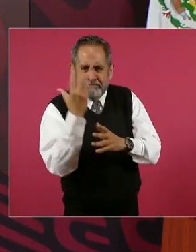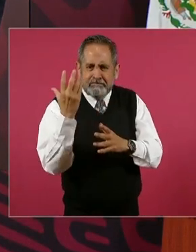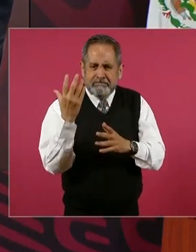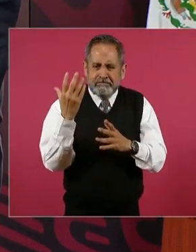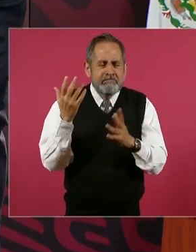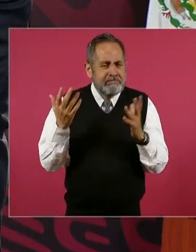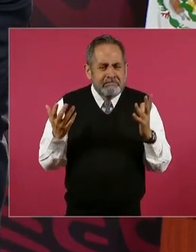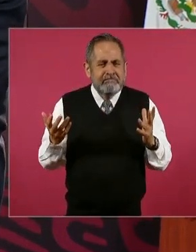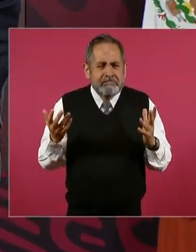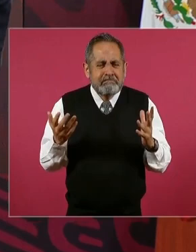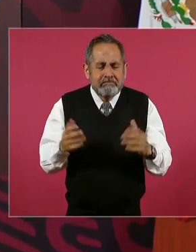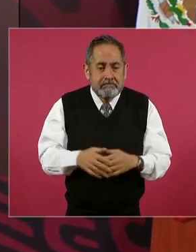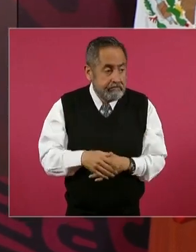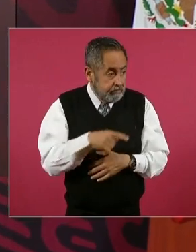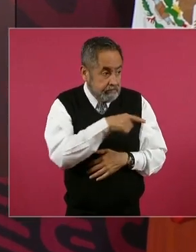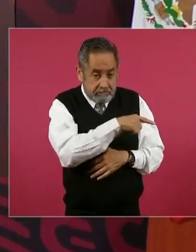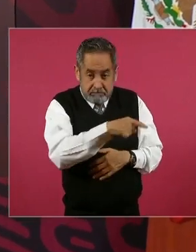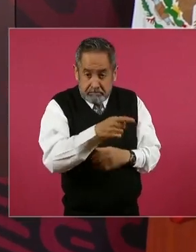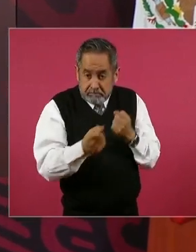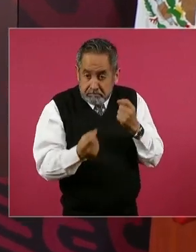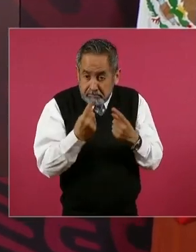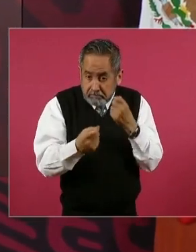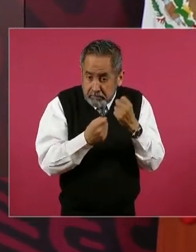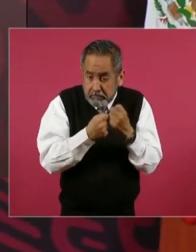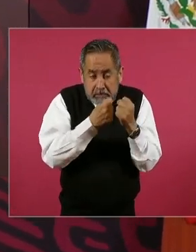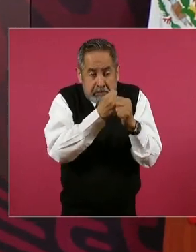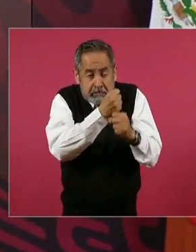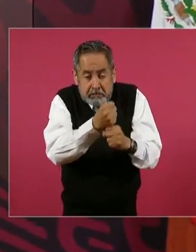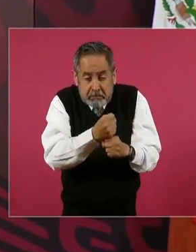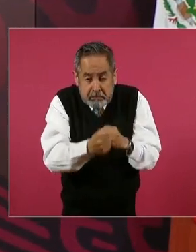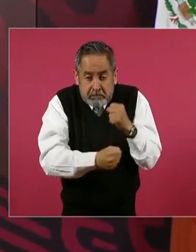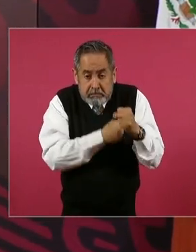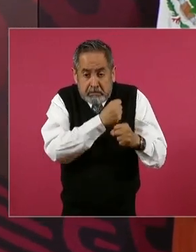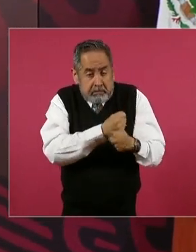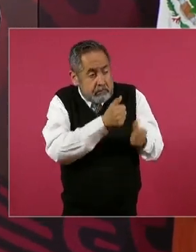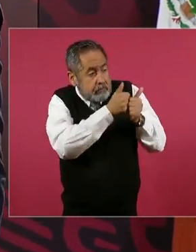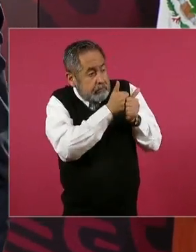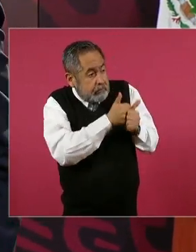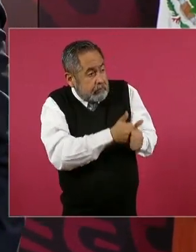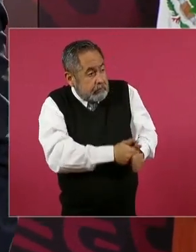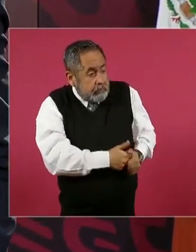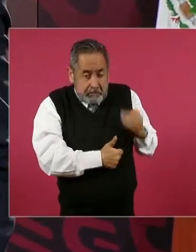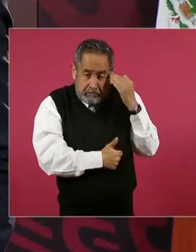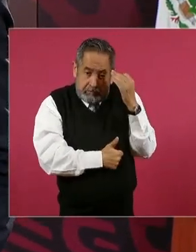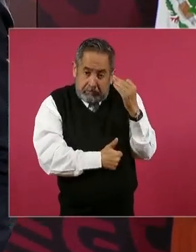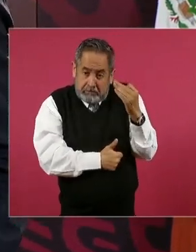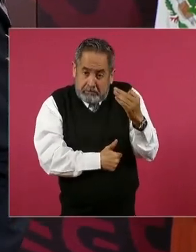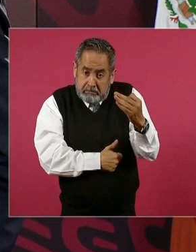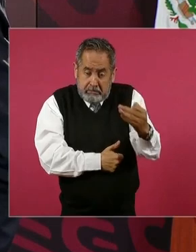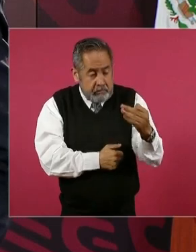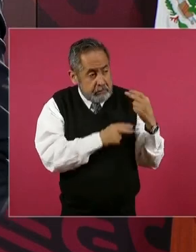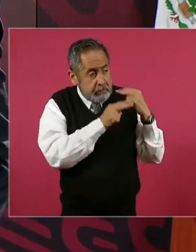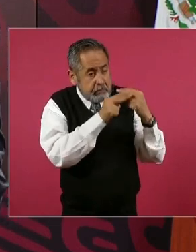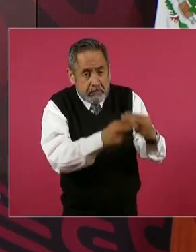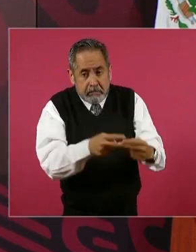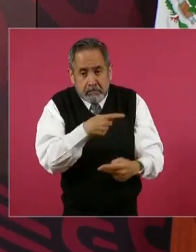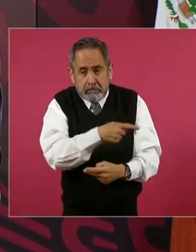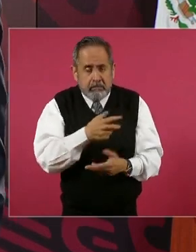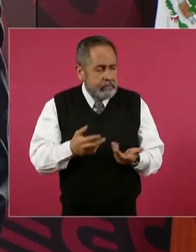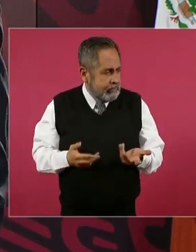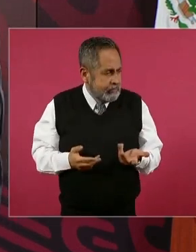quienes están ahí desde hace muchísimo tiempo y además hay